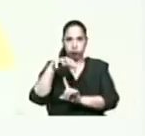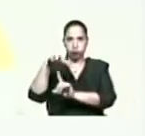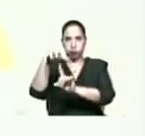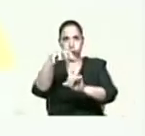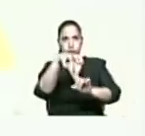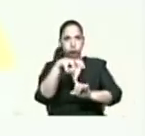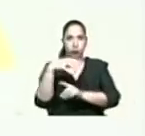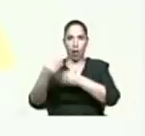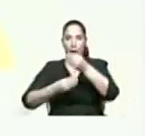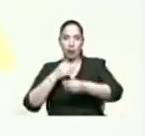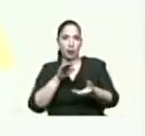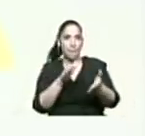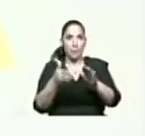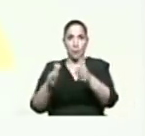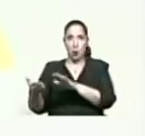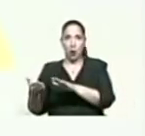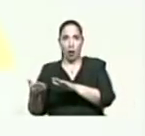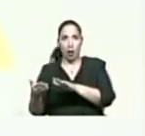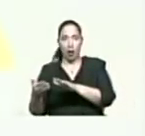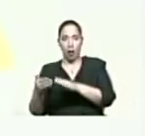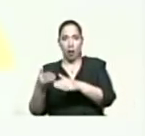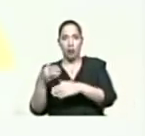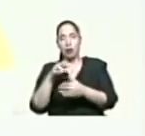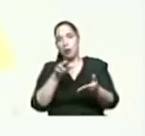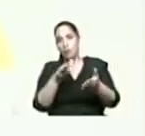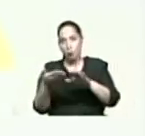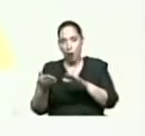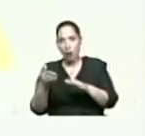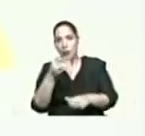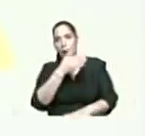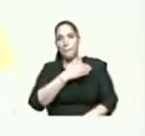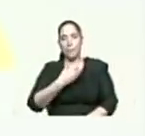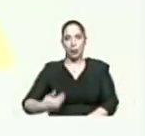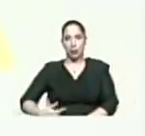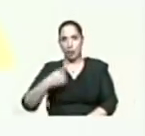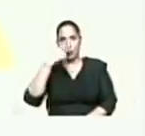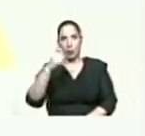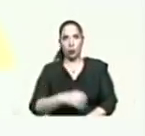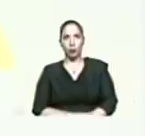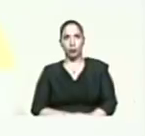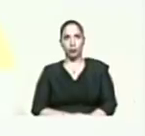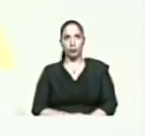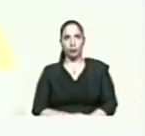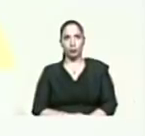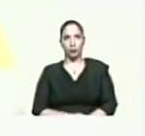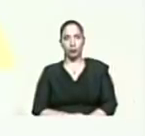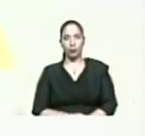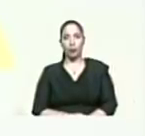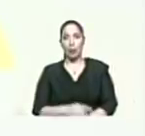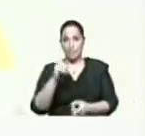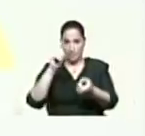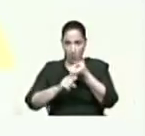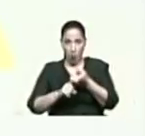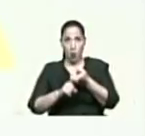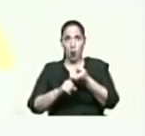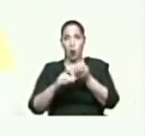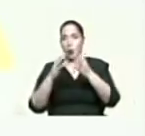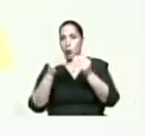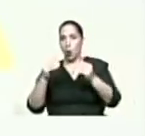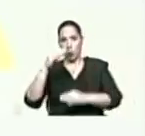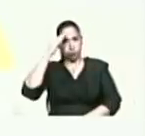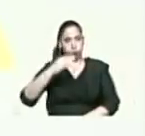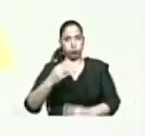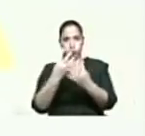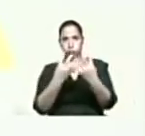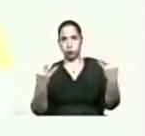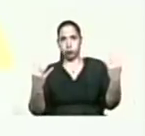un magnicidio que resultara en el asesinato del presidente de la República, de la primera combatiente, de todo el alto mando militar,